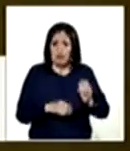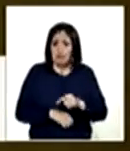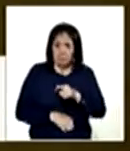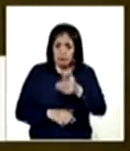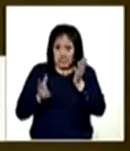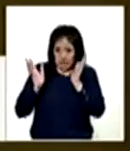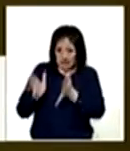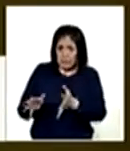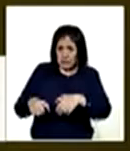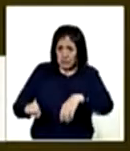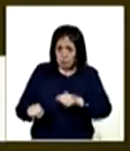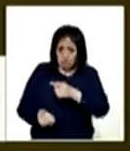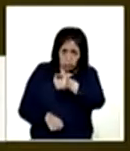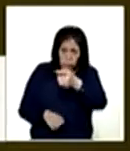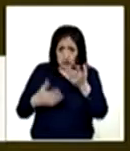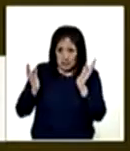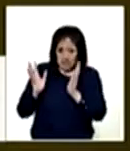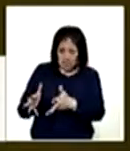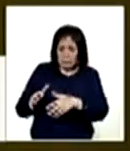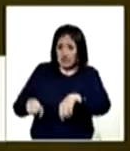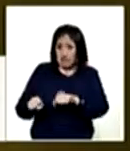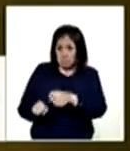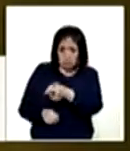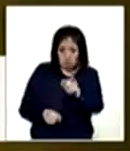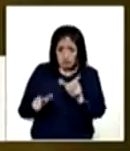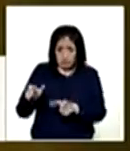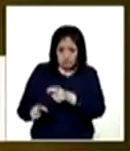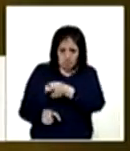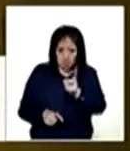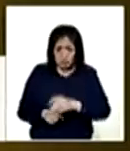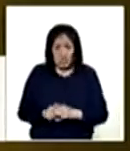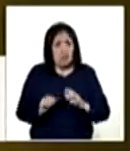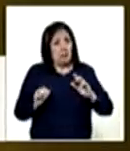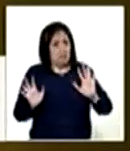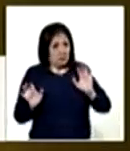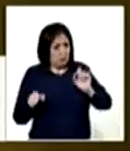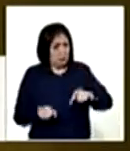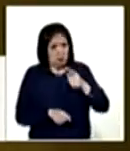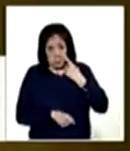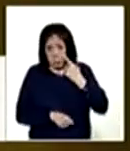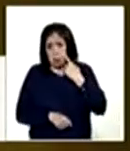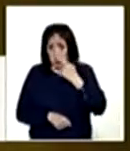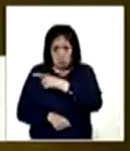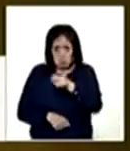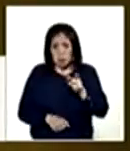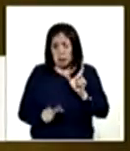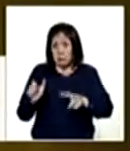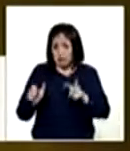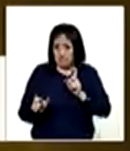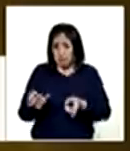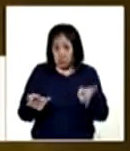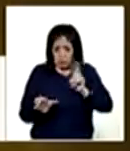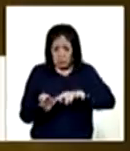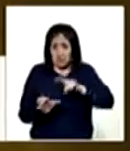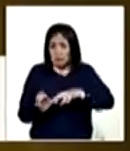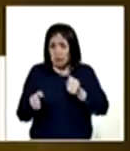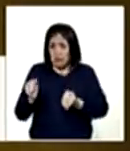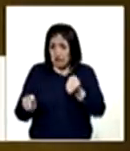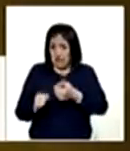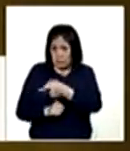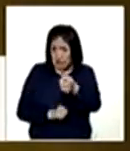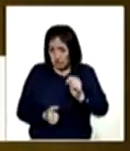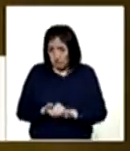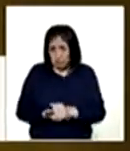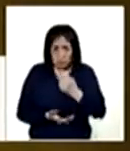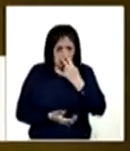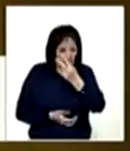las motocicletas, compañeras, dejan las motocicletas. Estas personas parece que sí conocen a los hombres que estaban dentro del vehículo, que estaban dentro del